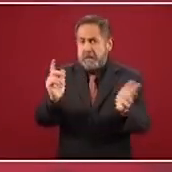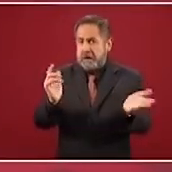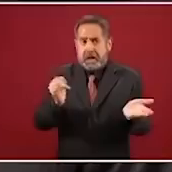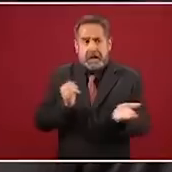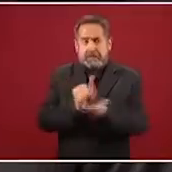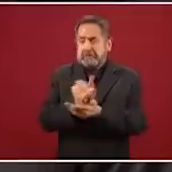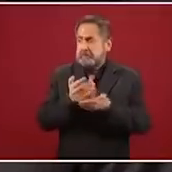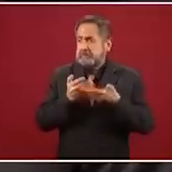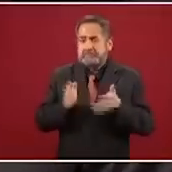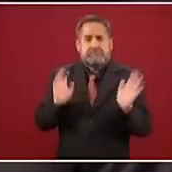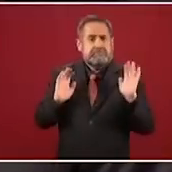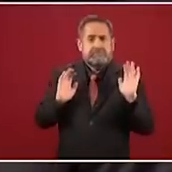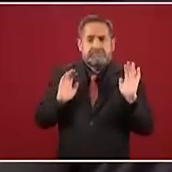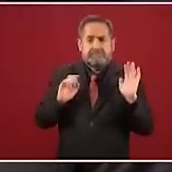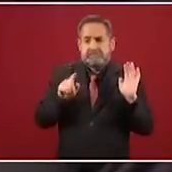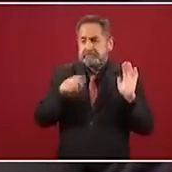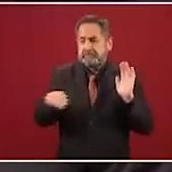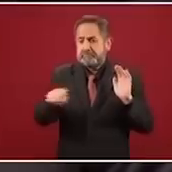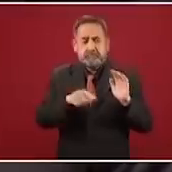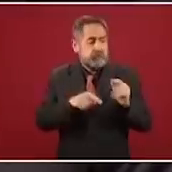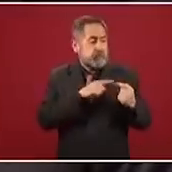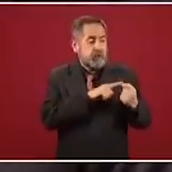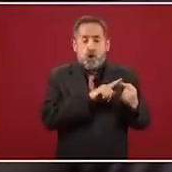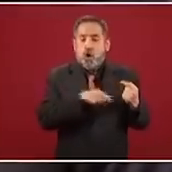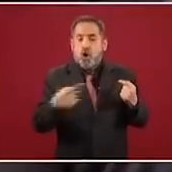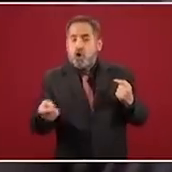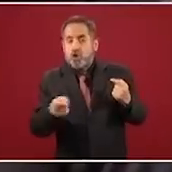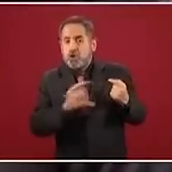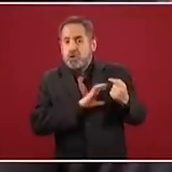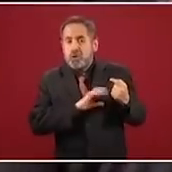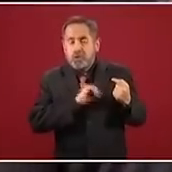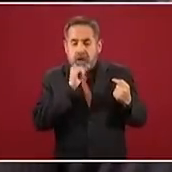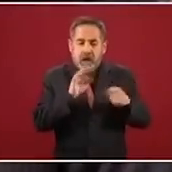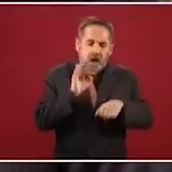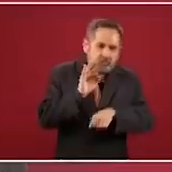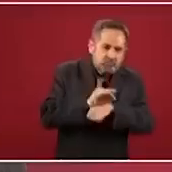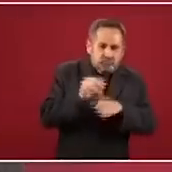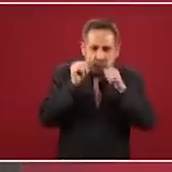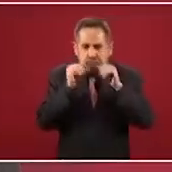que los conservadores no querían al ejido.